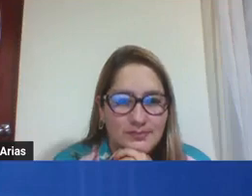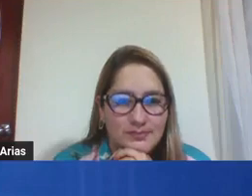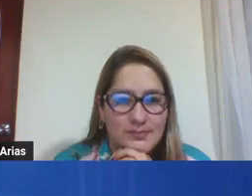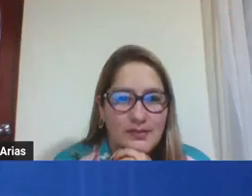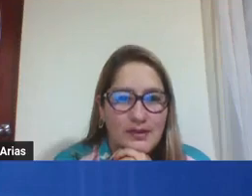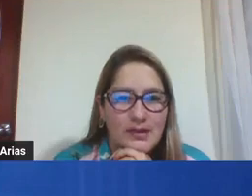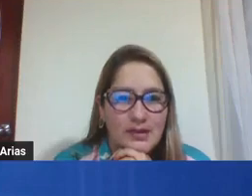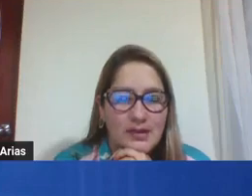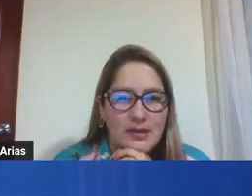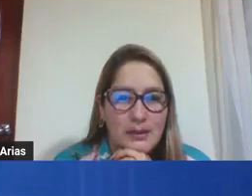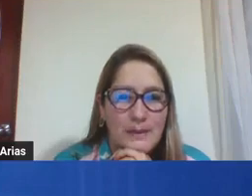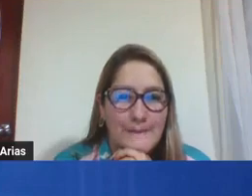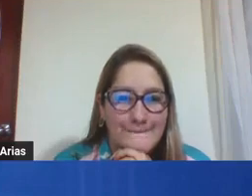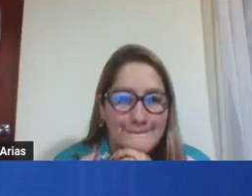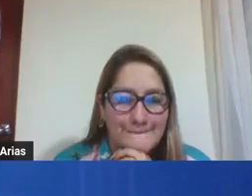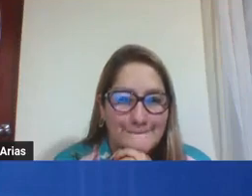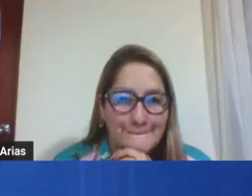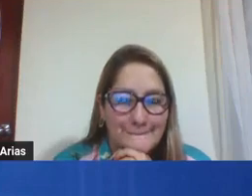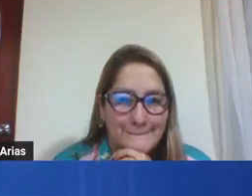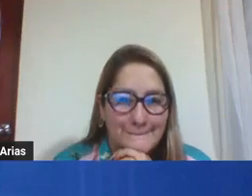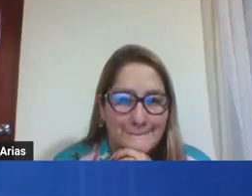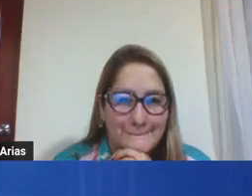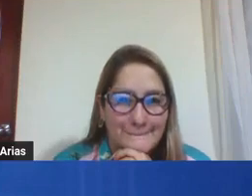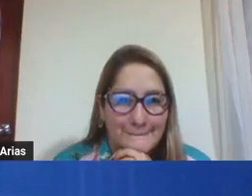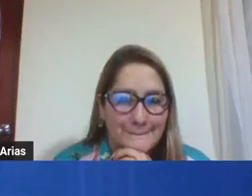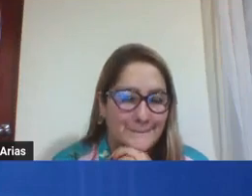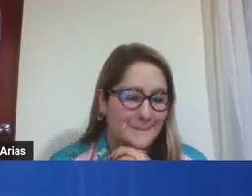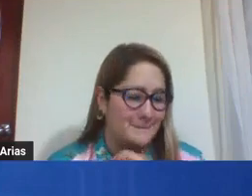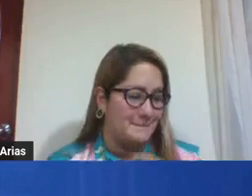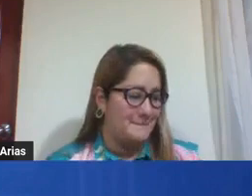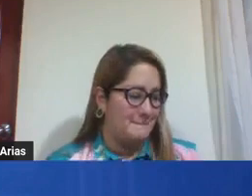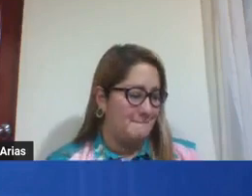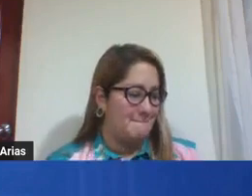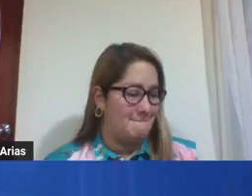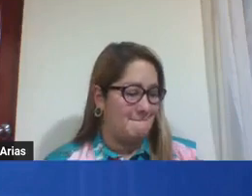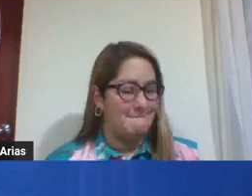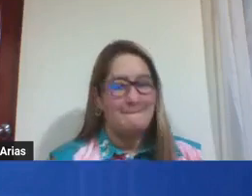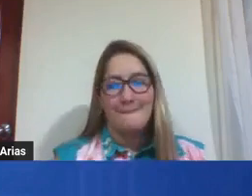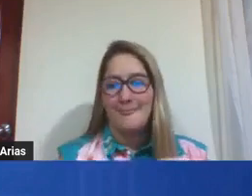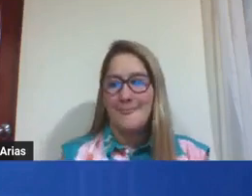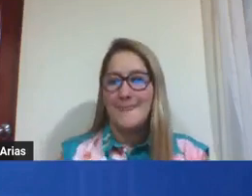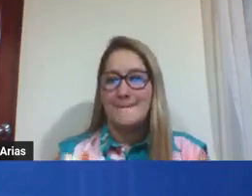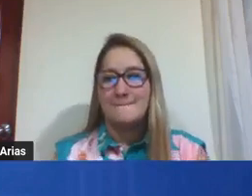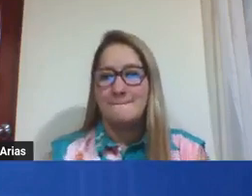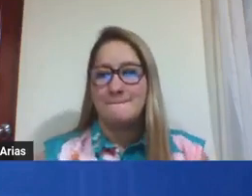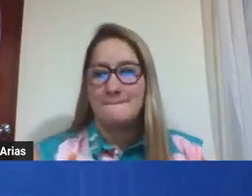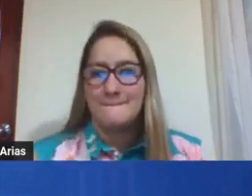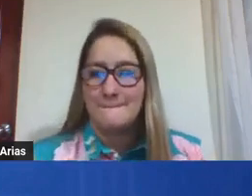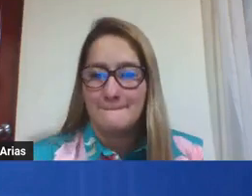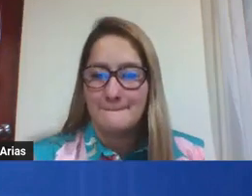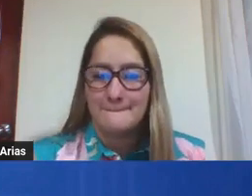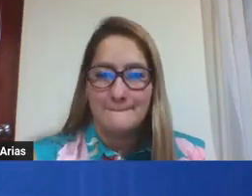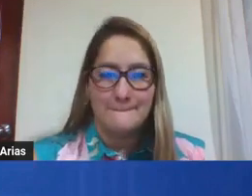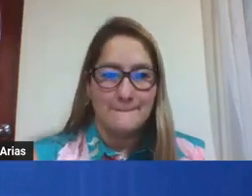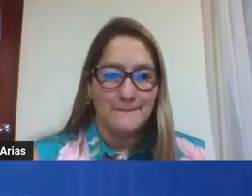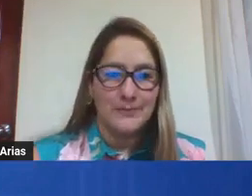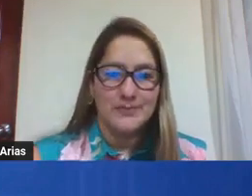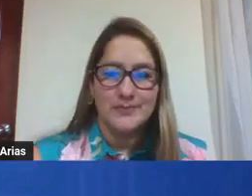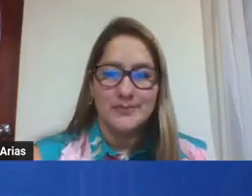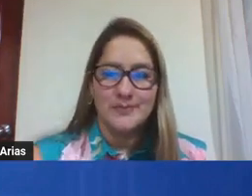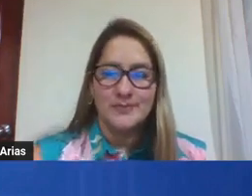claramente proyectos y estrategias. Está turismo de bienestar ligado pues a la estrategia de turismo